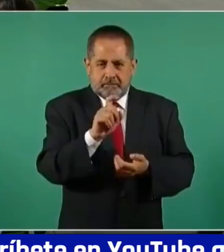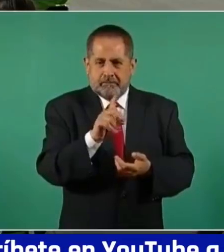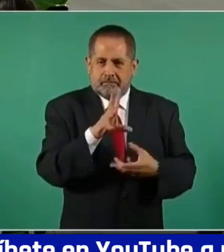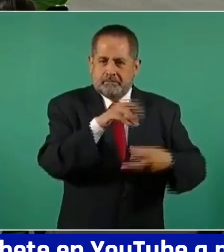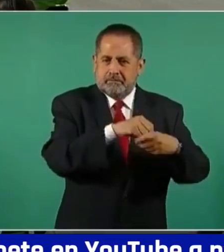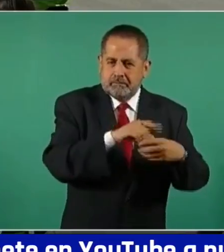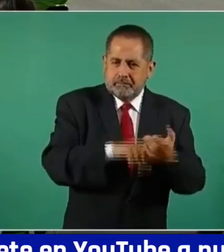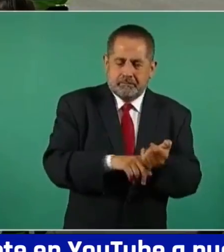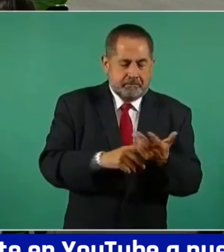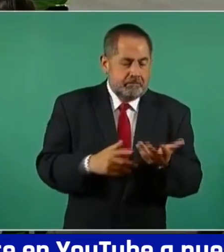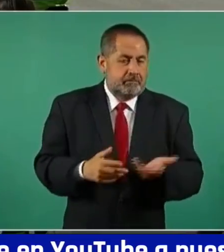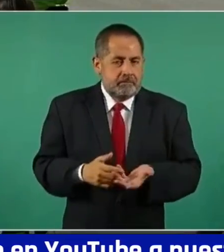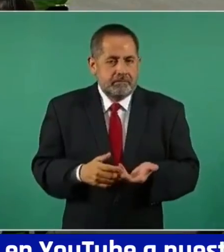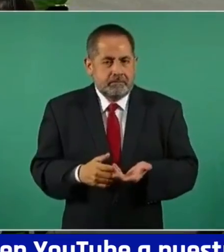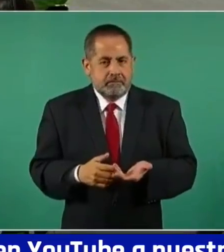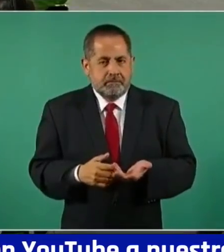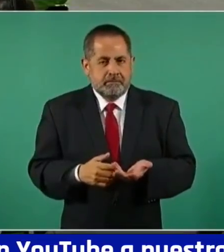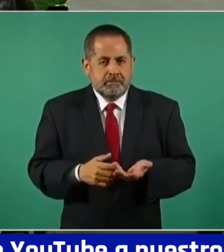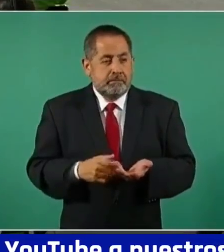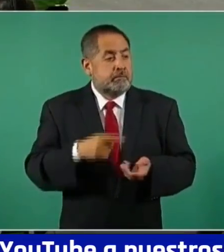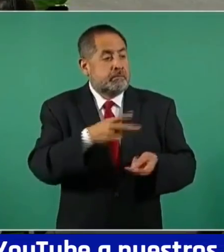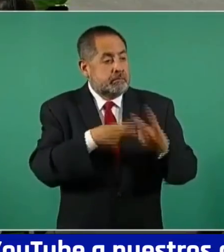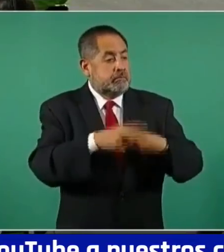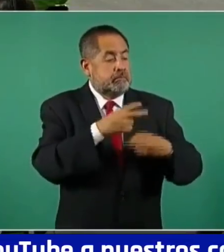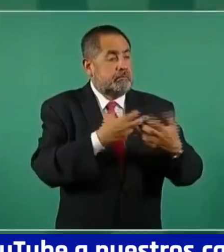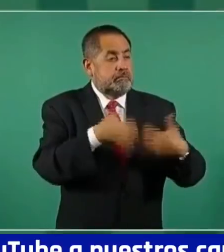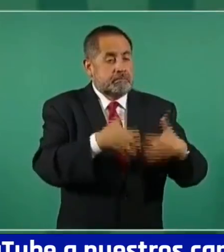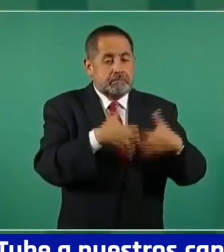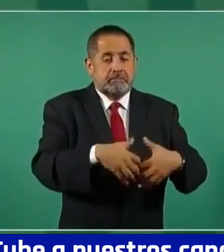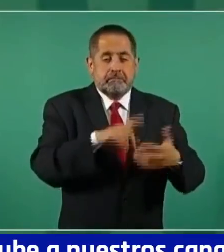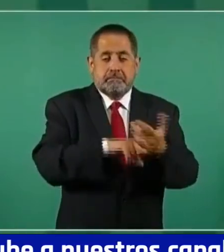Entonces, producir leche